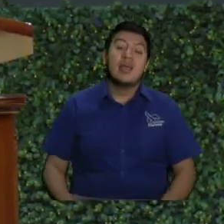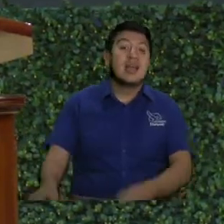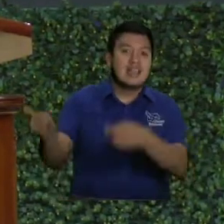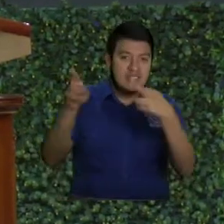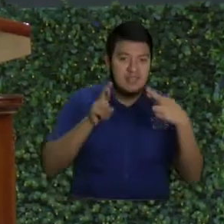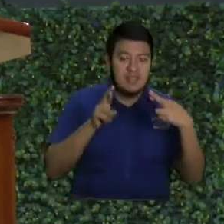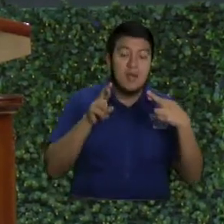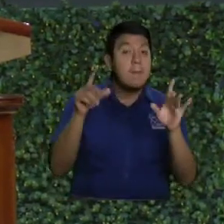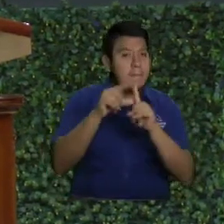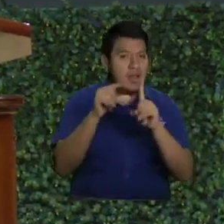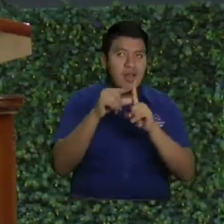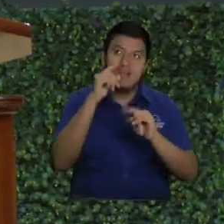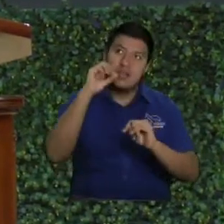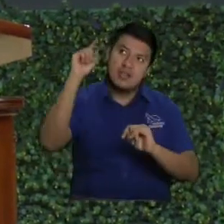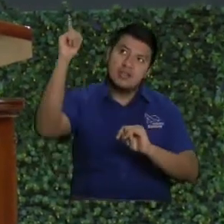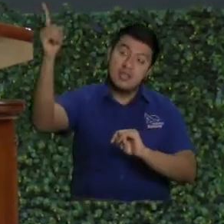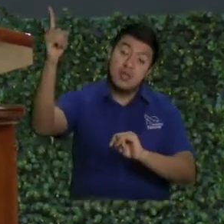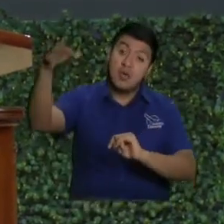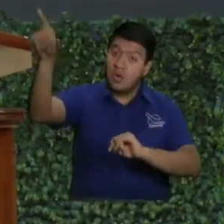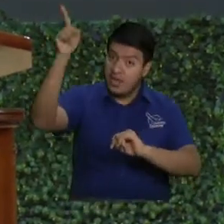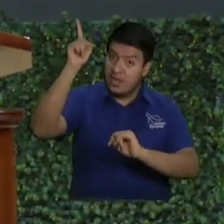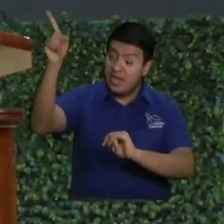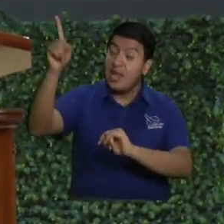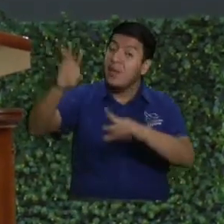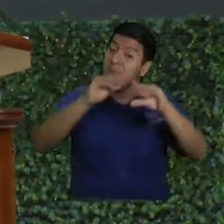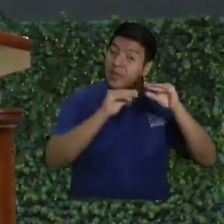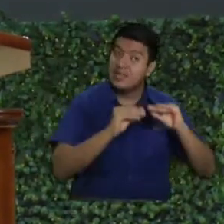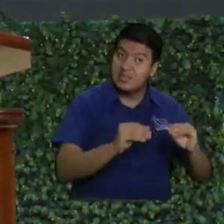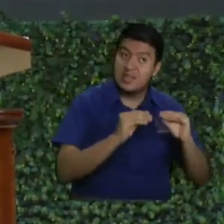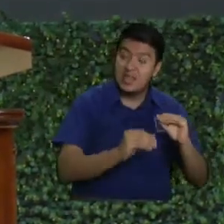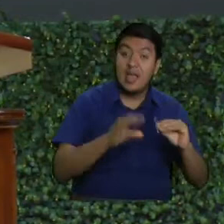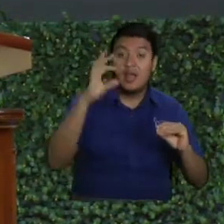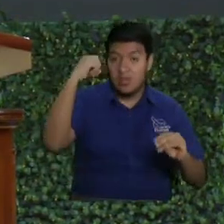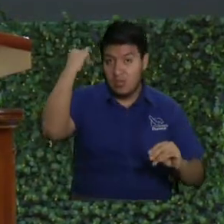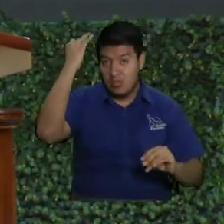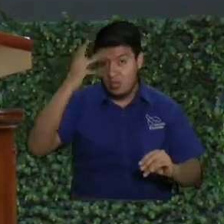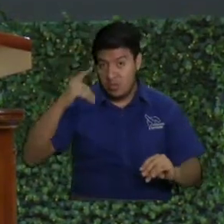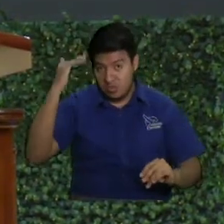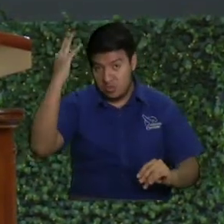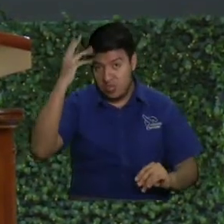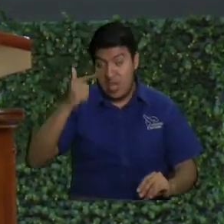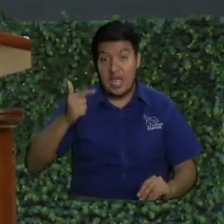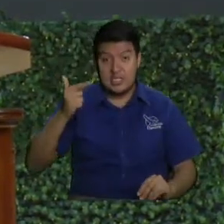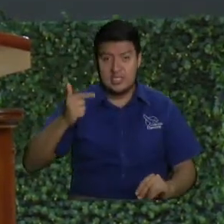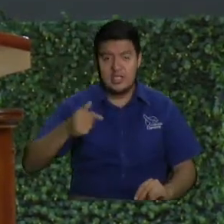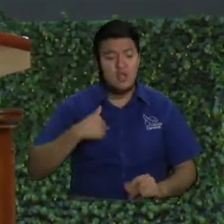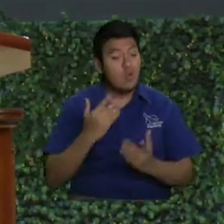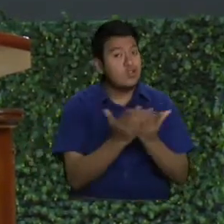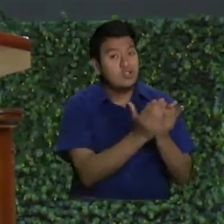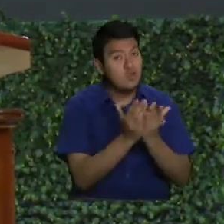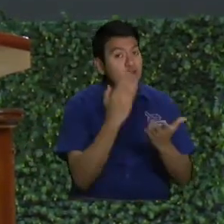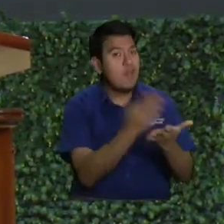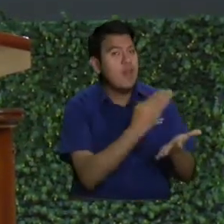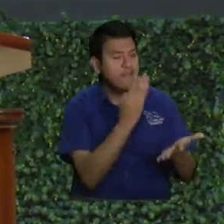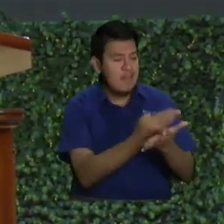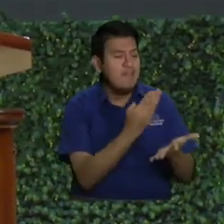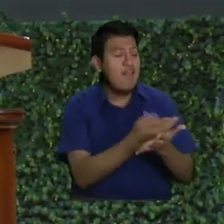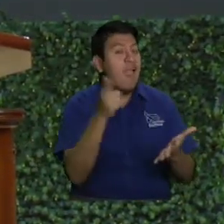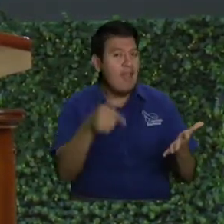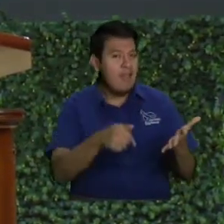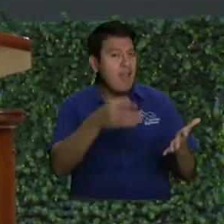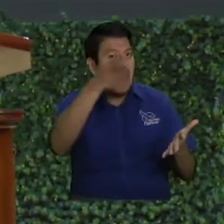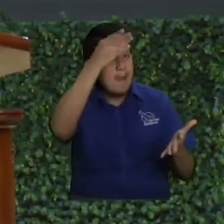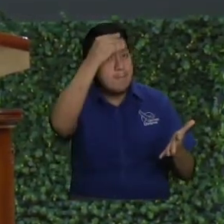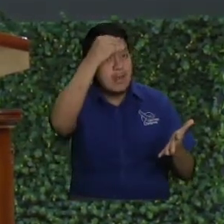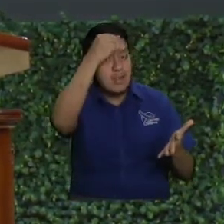es necesaria, pero el rocío que deja, cuando uno siente está mojado, es hermoso. Entonces, en